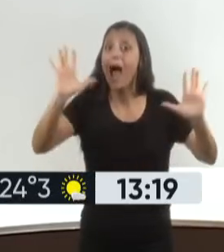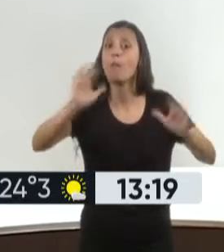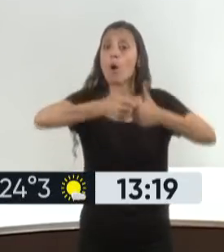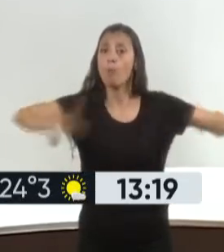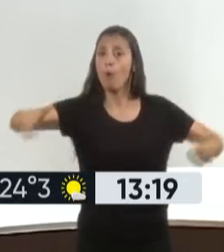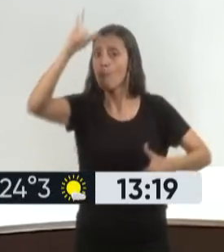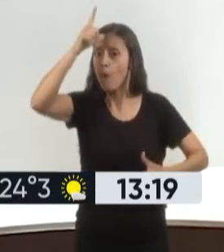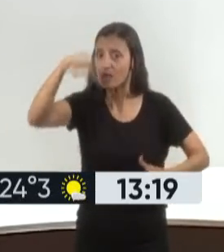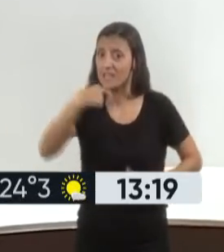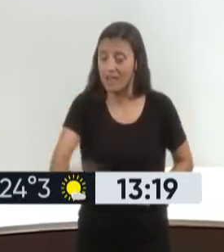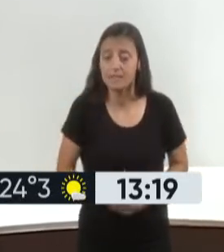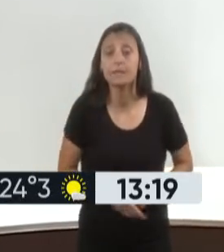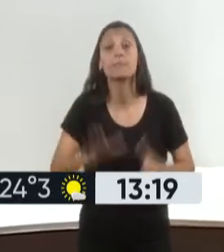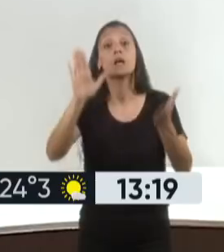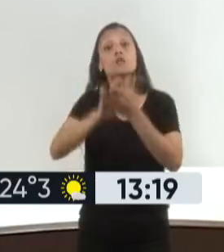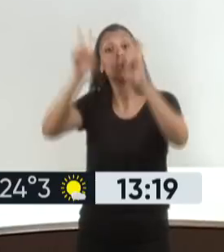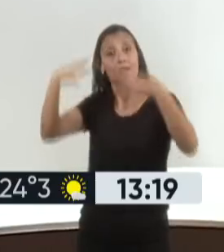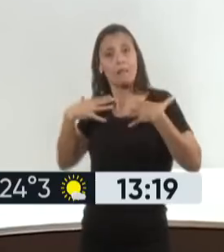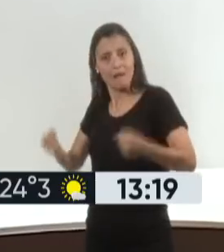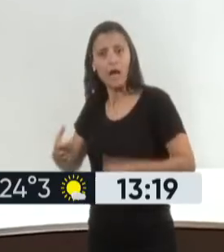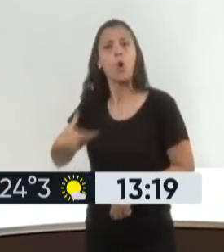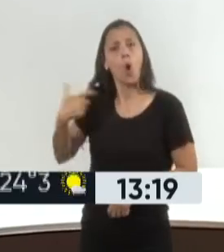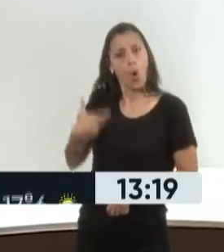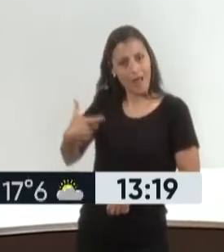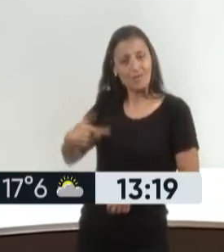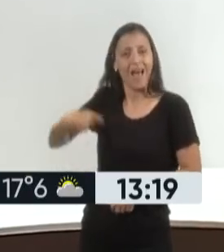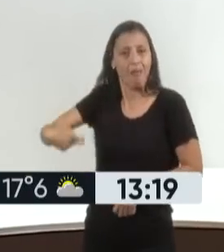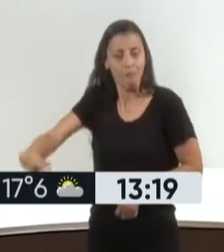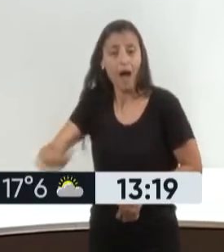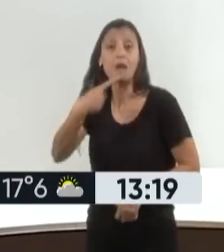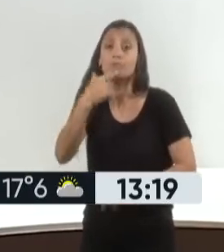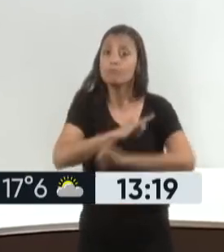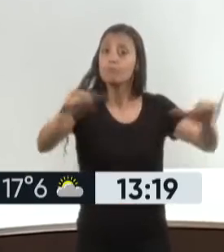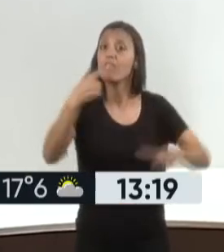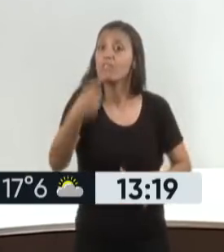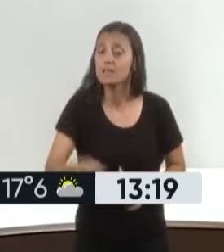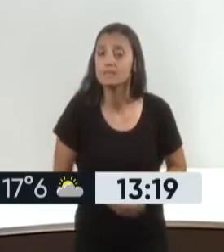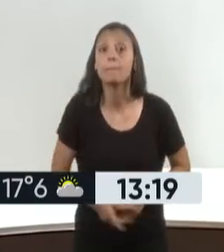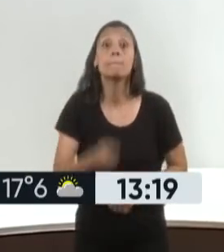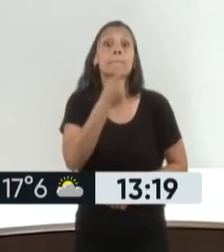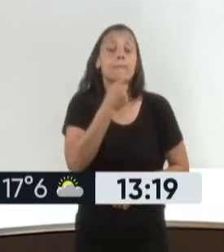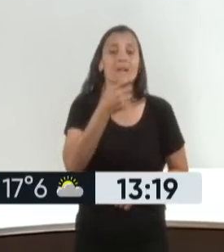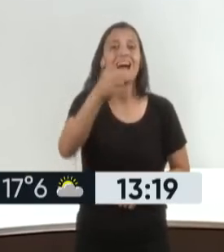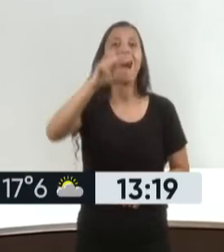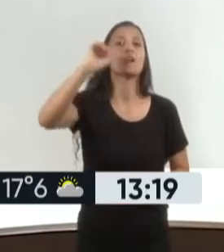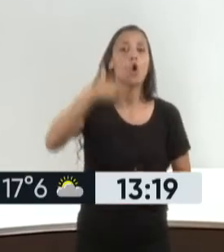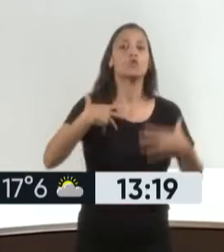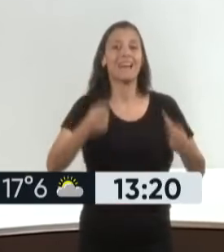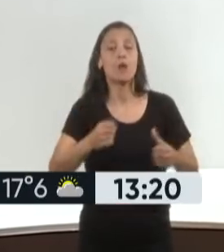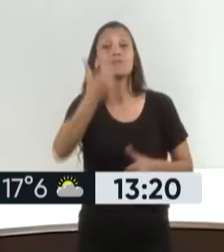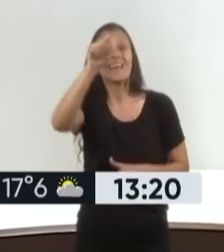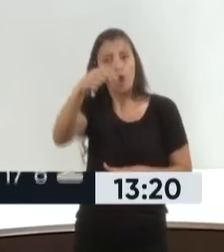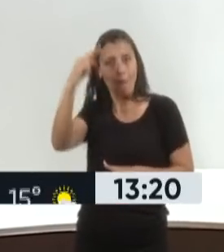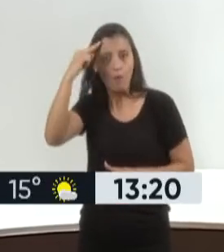Y respecto de salud, las prepagas han anunciado ya en algunos casos, por ejemplo, Acor Salud